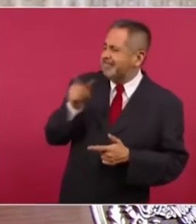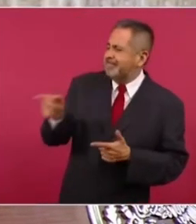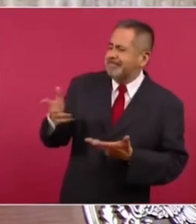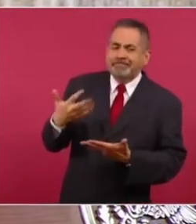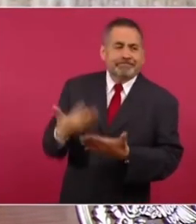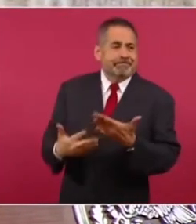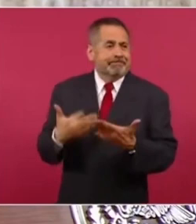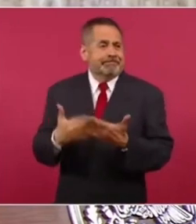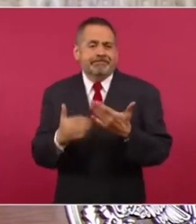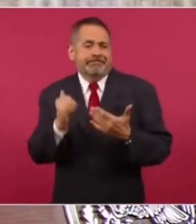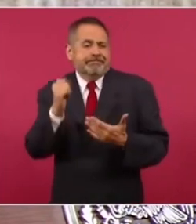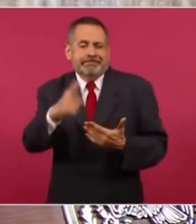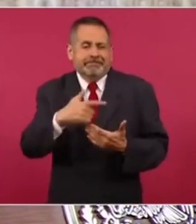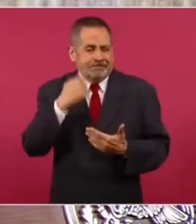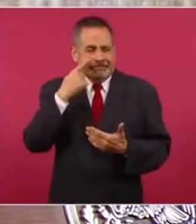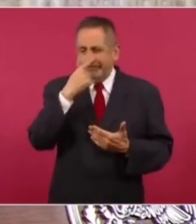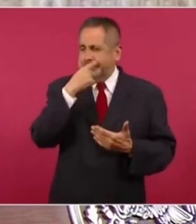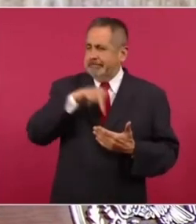o